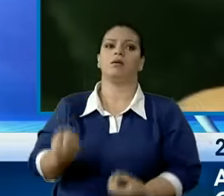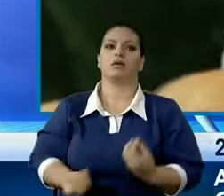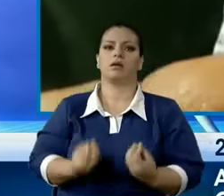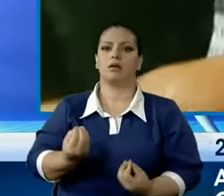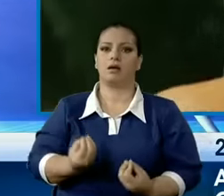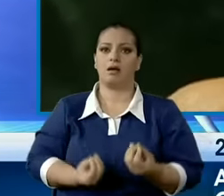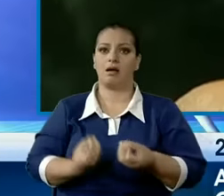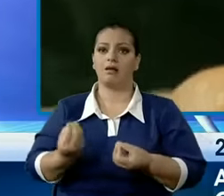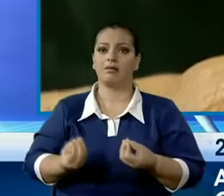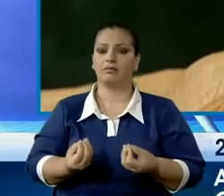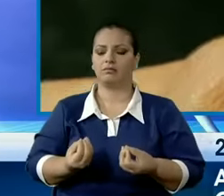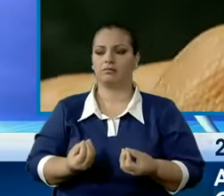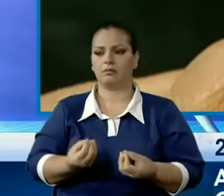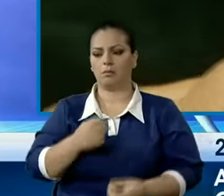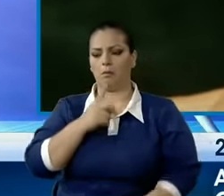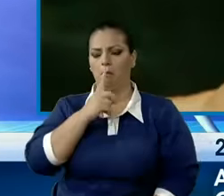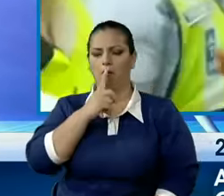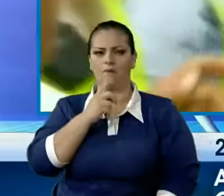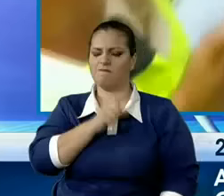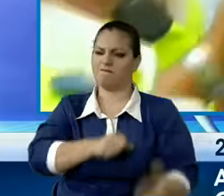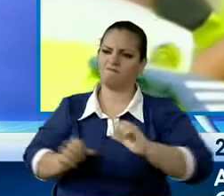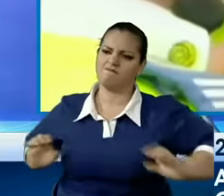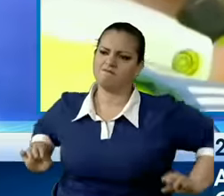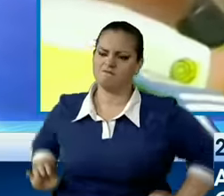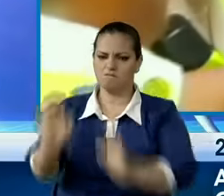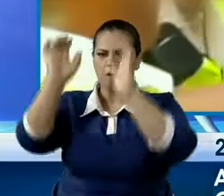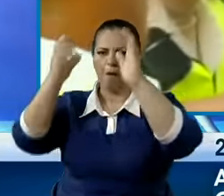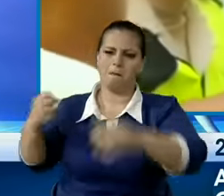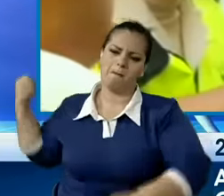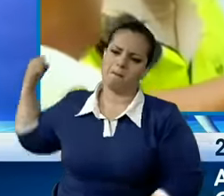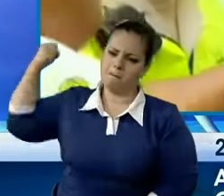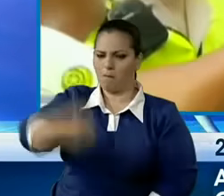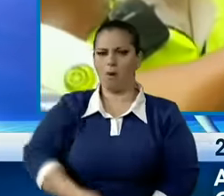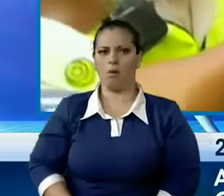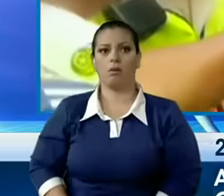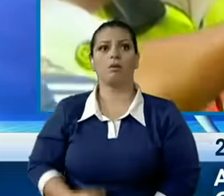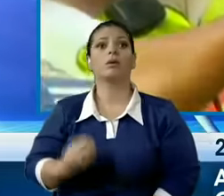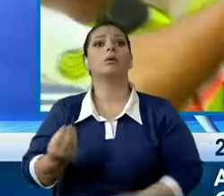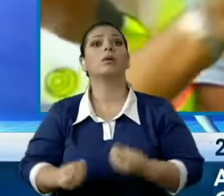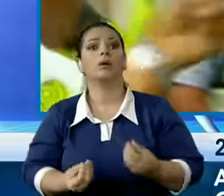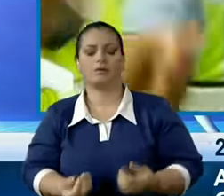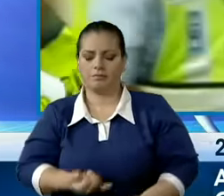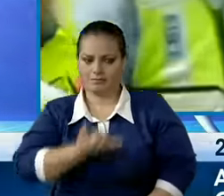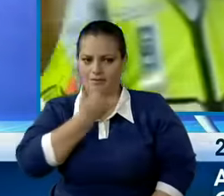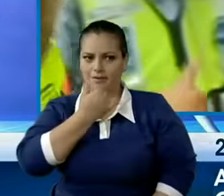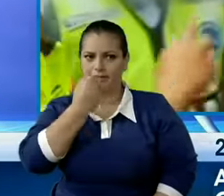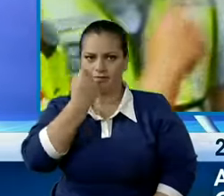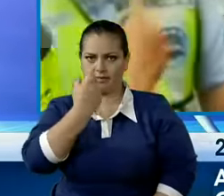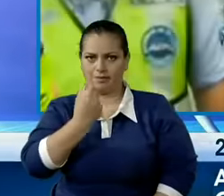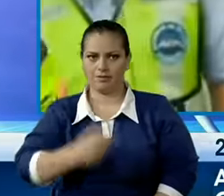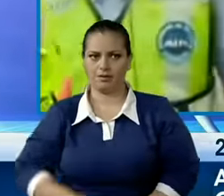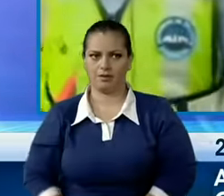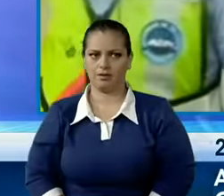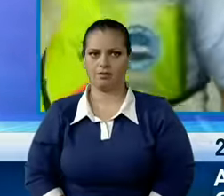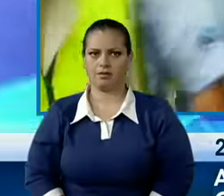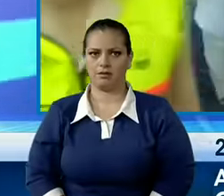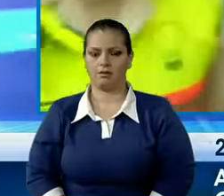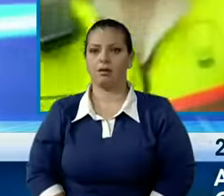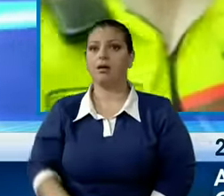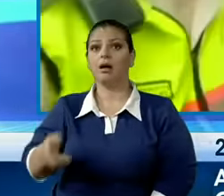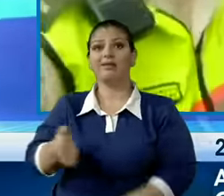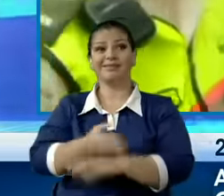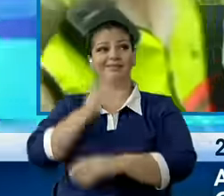abuso, ¿verdad? ¿Y eso qué se llama? También. Y el señor, ahí una persona, una damita dice, conozco la ley. Señora, si usted conoce la